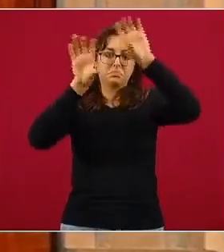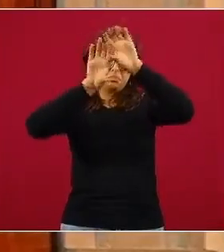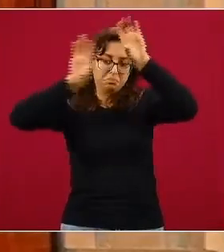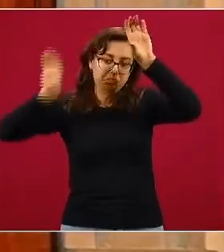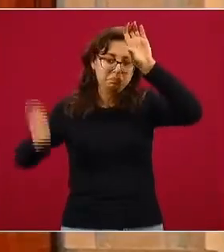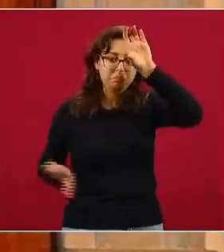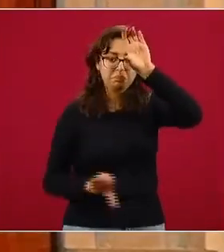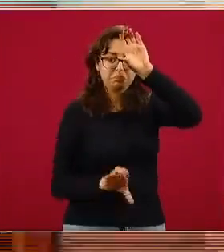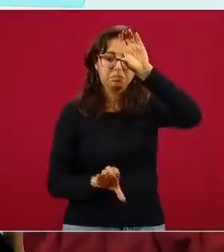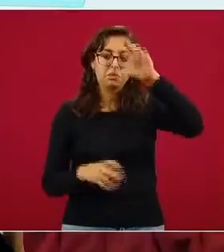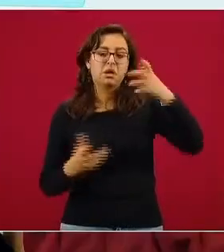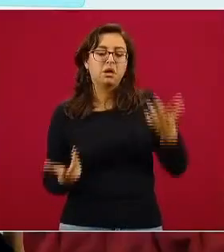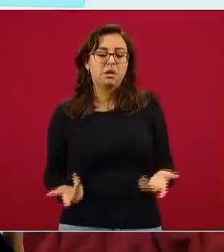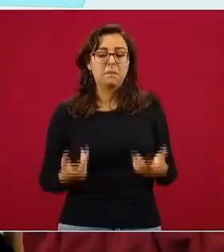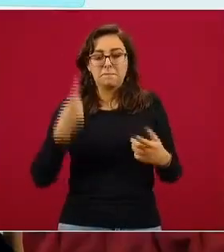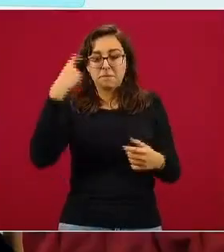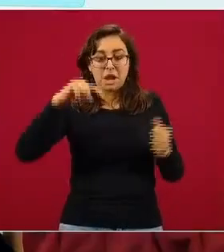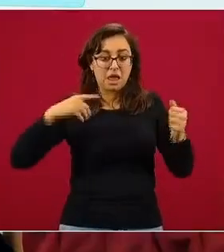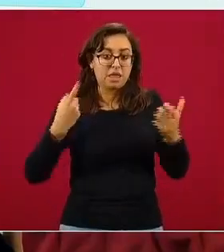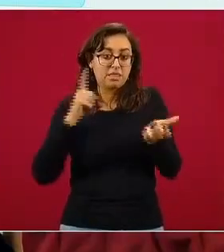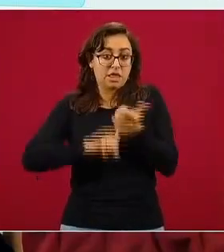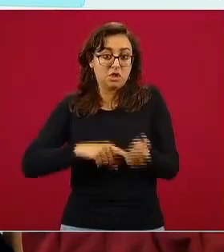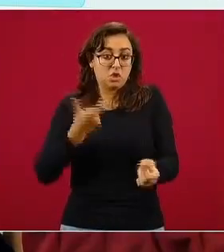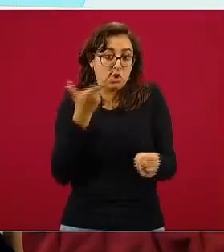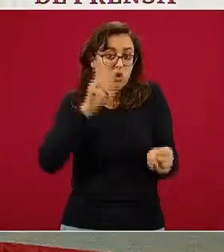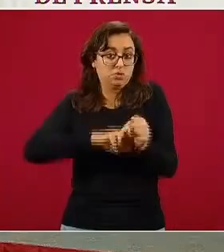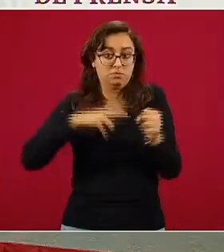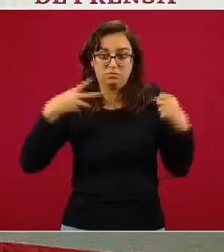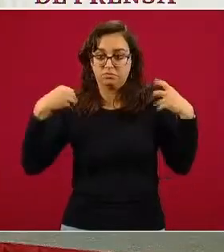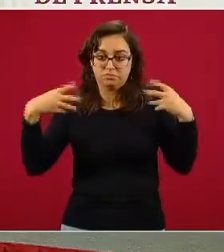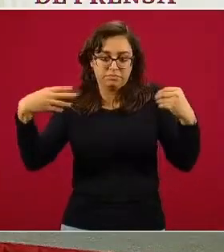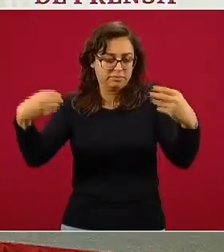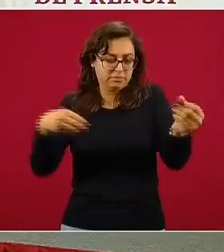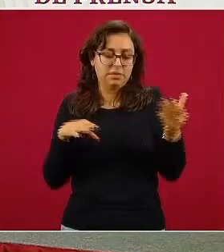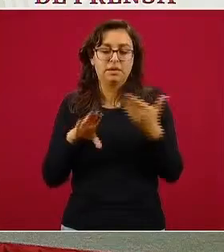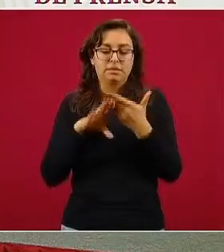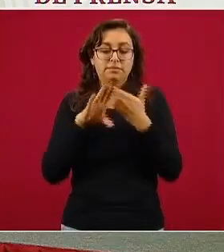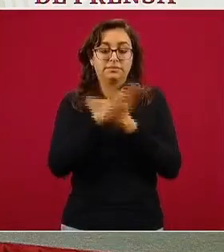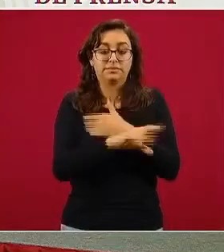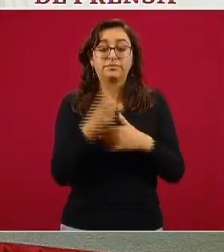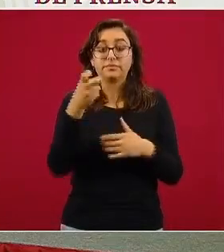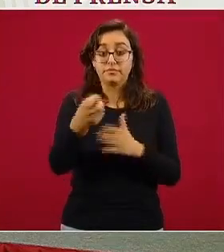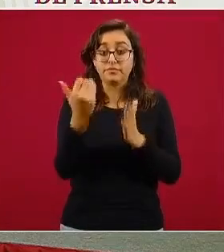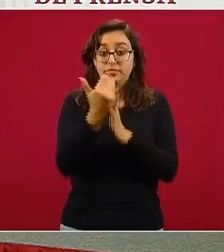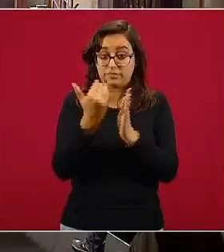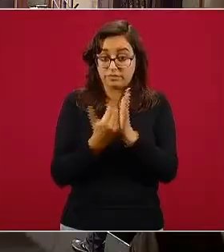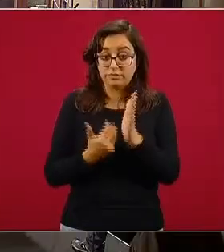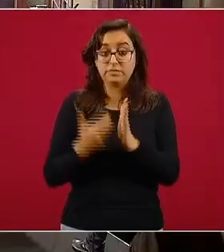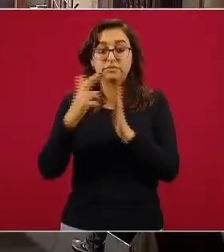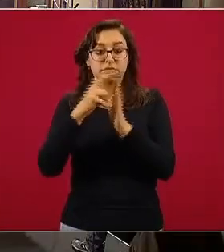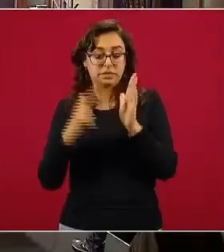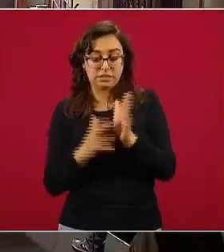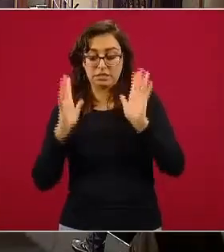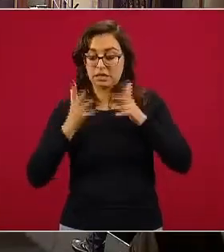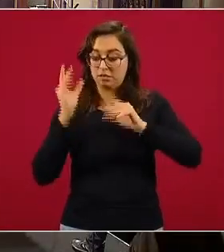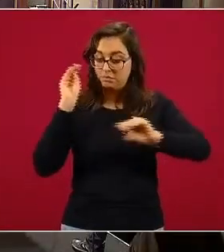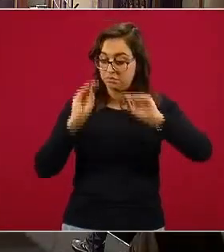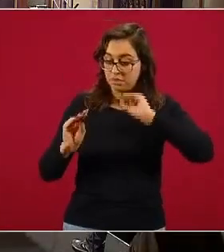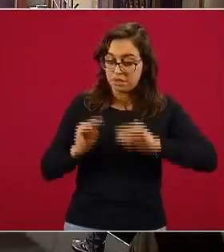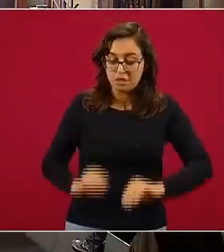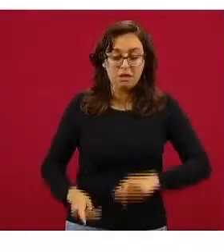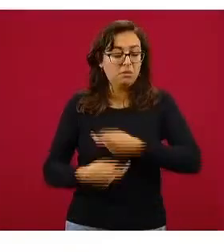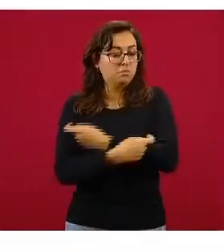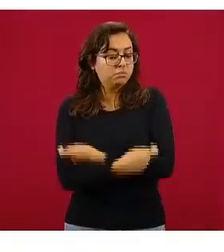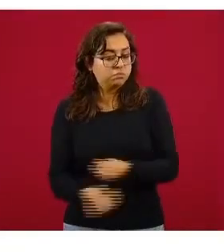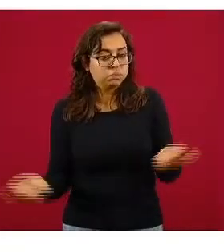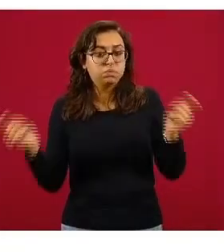la posibilidad de brotes dentro del mismo hospital. Entonces estos protocolos se realizaron, se difundieron, se han